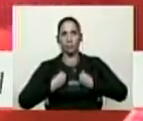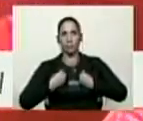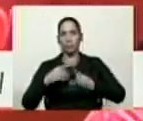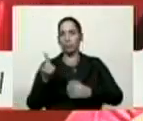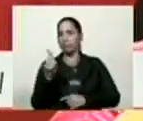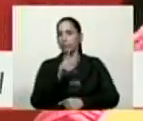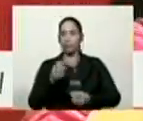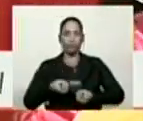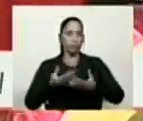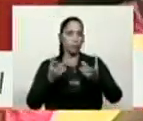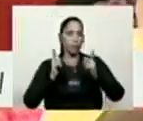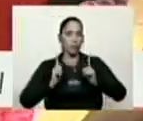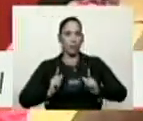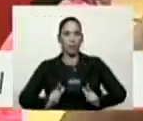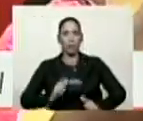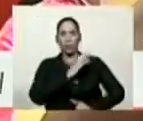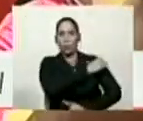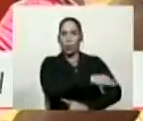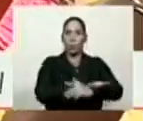No dar descanso a mi brazo.